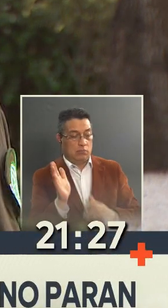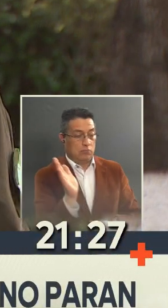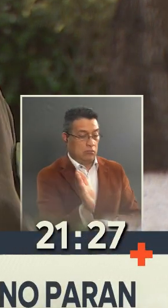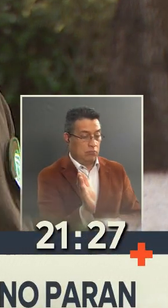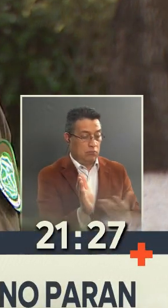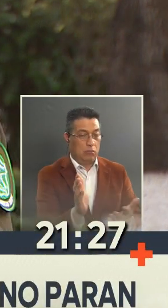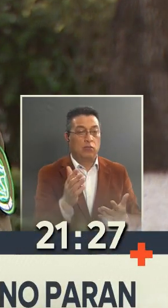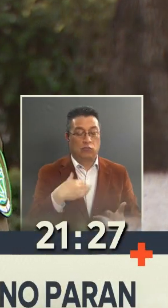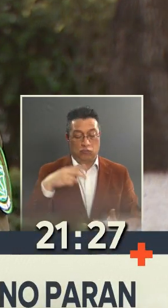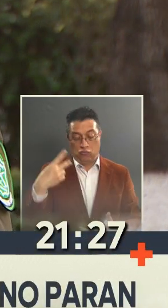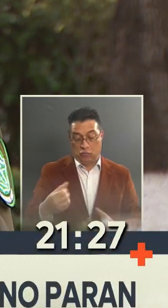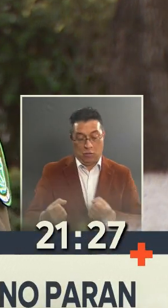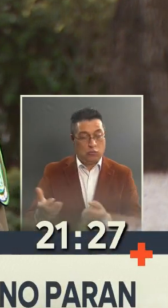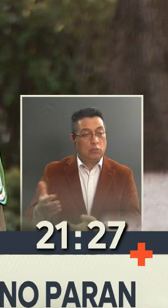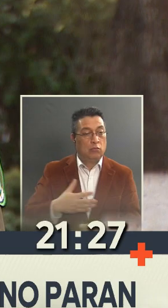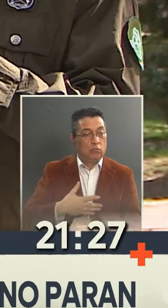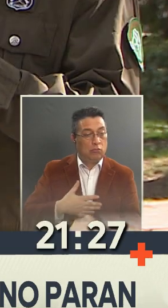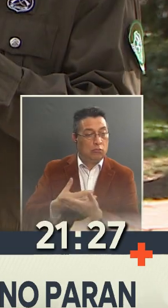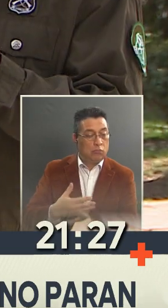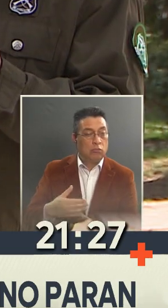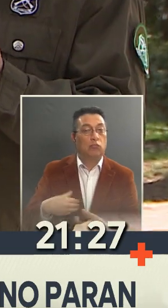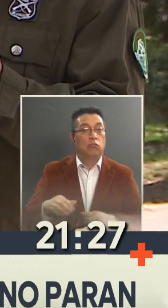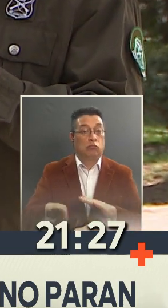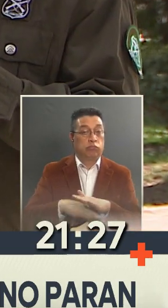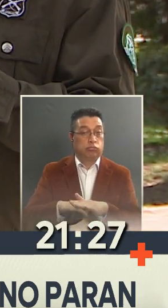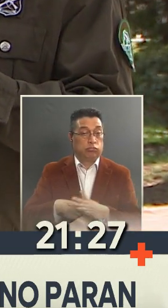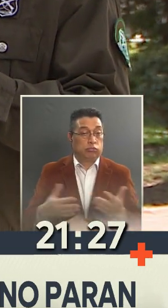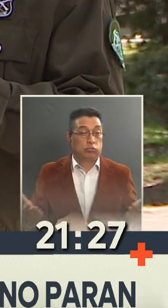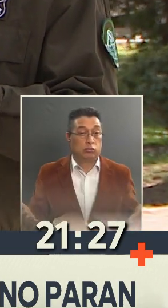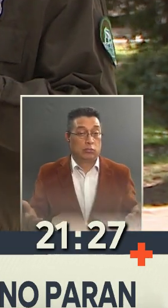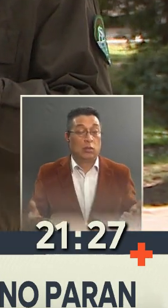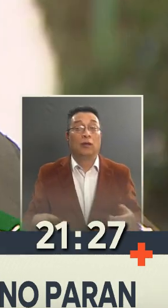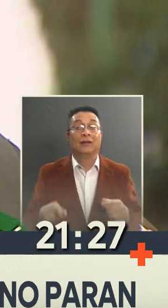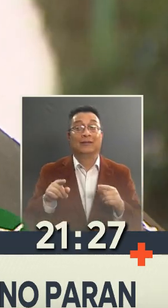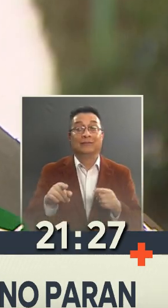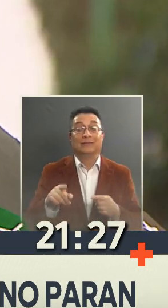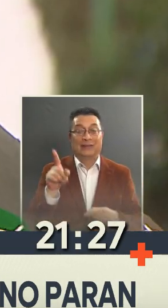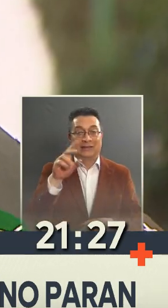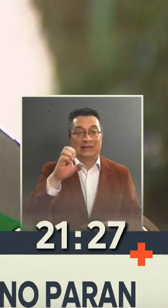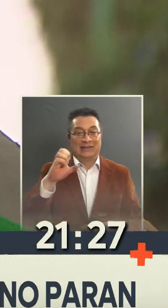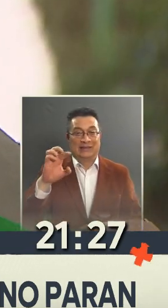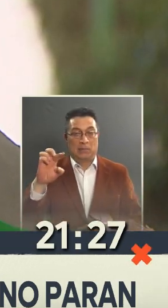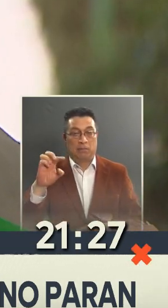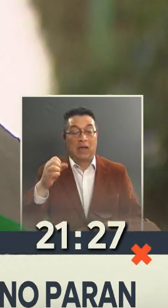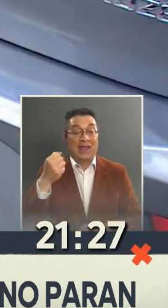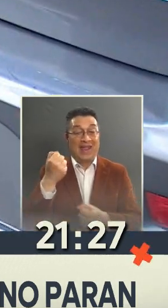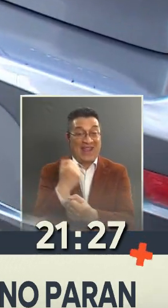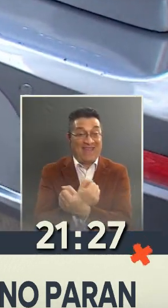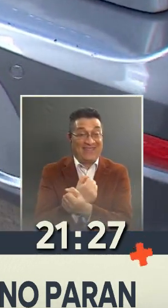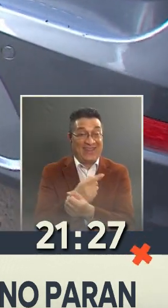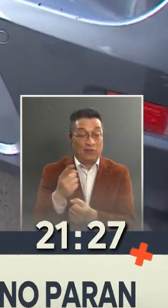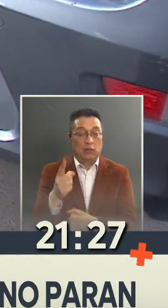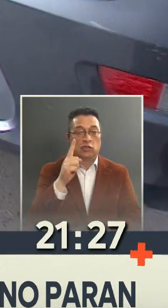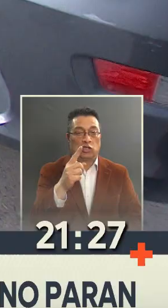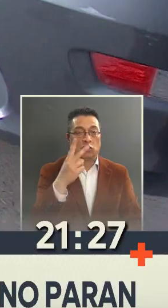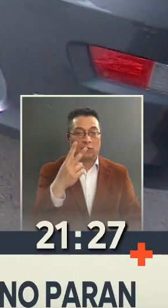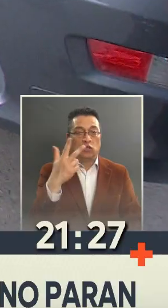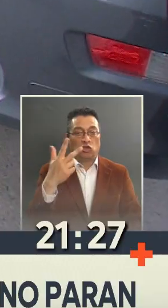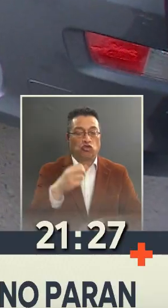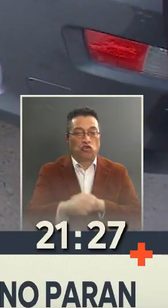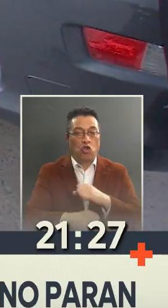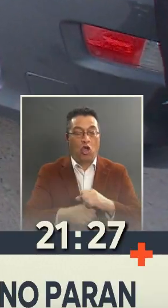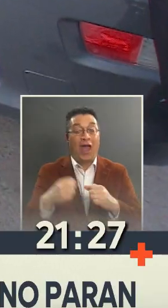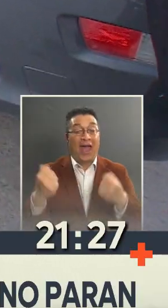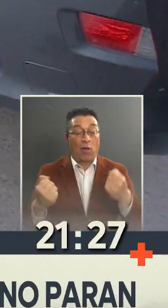el dominio del vehículo que ella está conduciendo. Este año el SEP de Carabineros lleva 128 detenidos por receptación de automóviles.